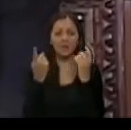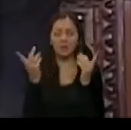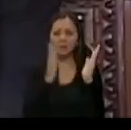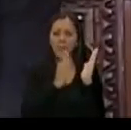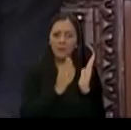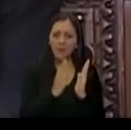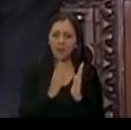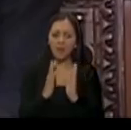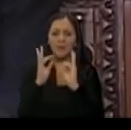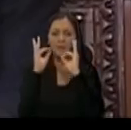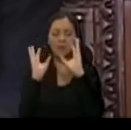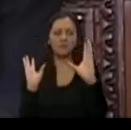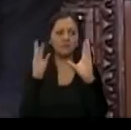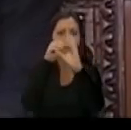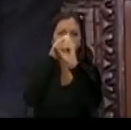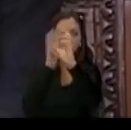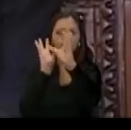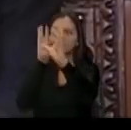acogerlo.